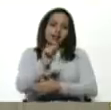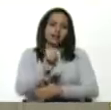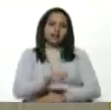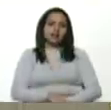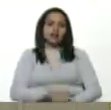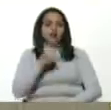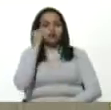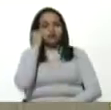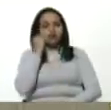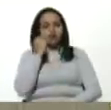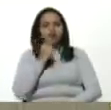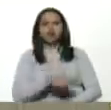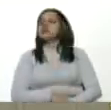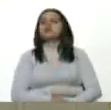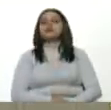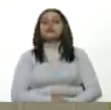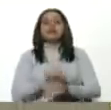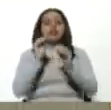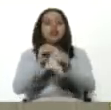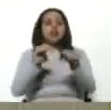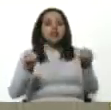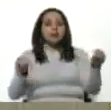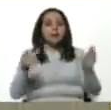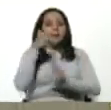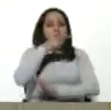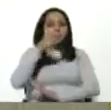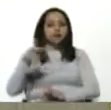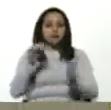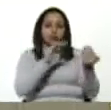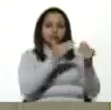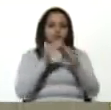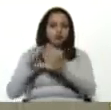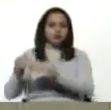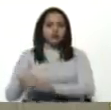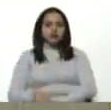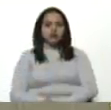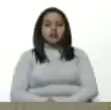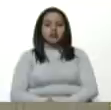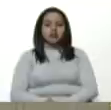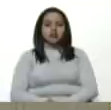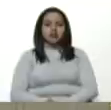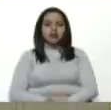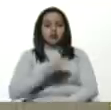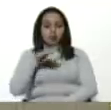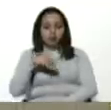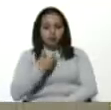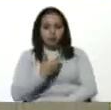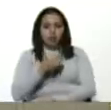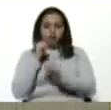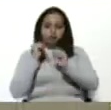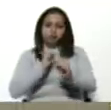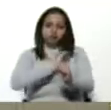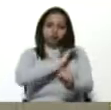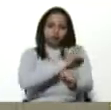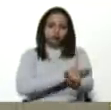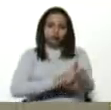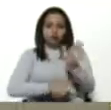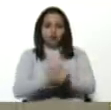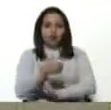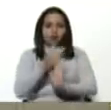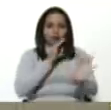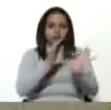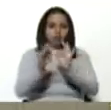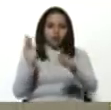Libertador. Un llamado a la población de estas comunidades para que extremen las medidas personales